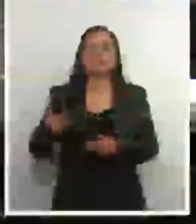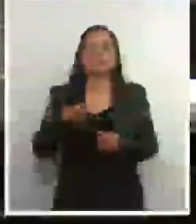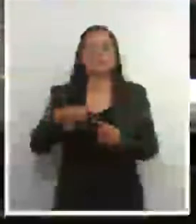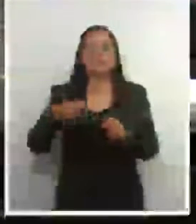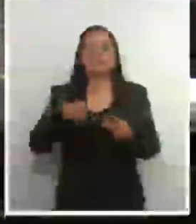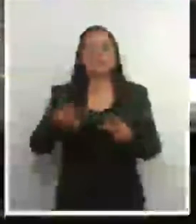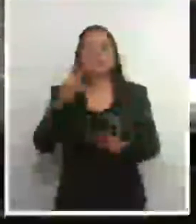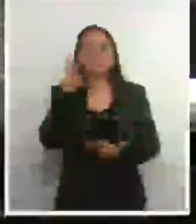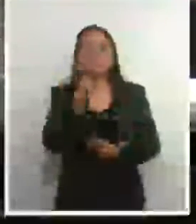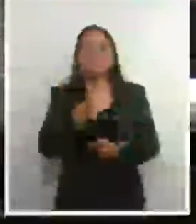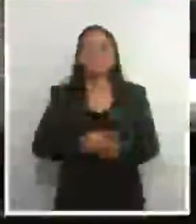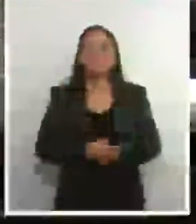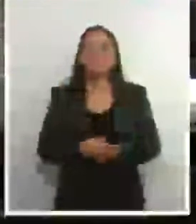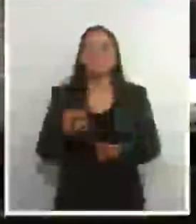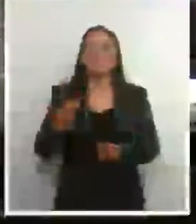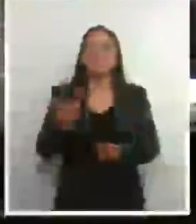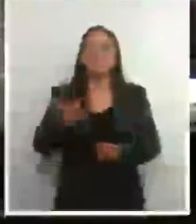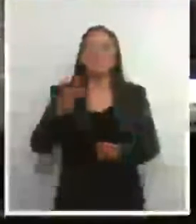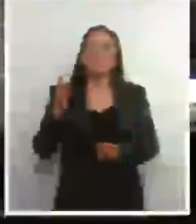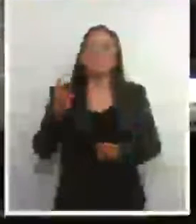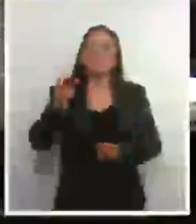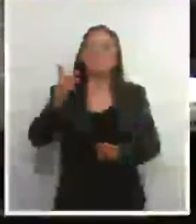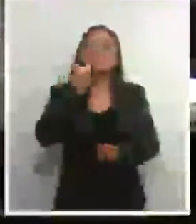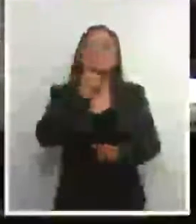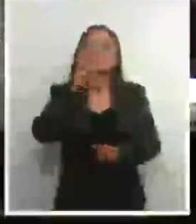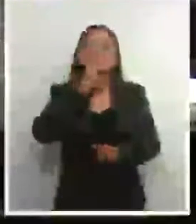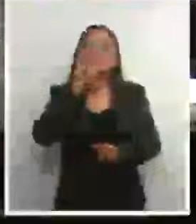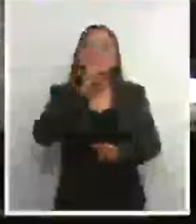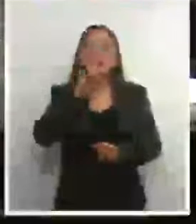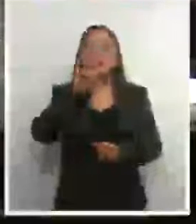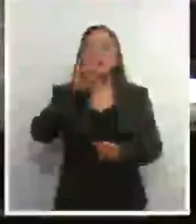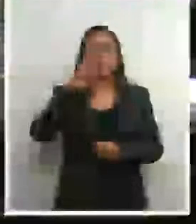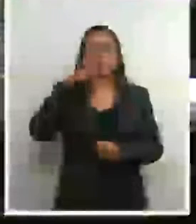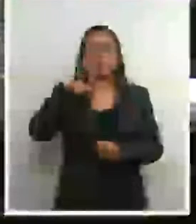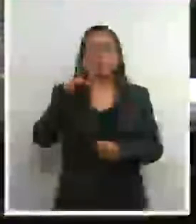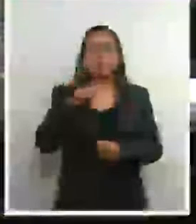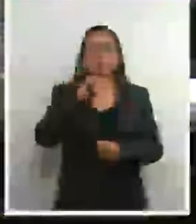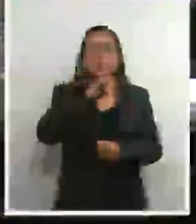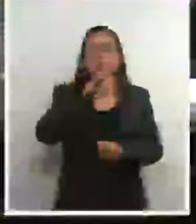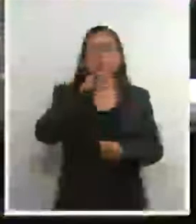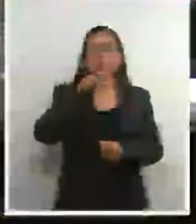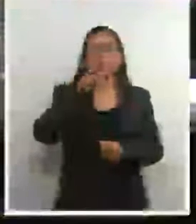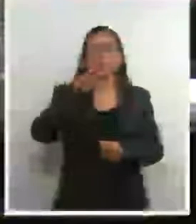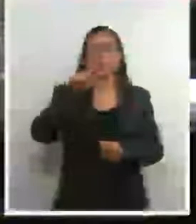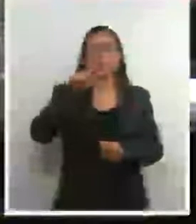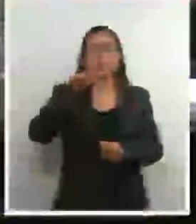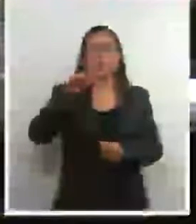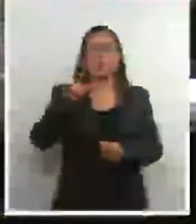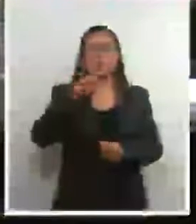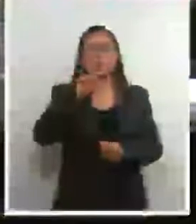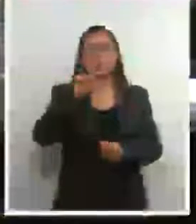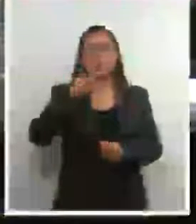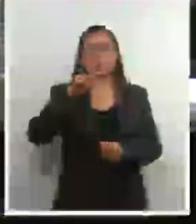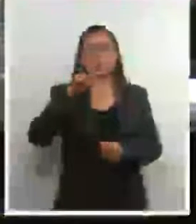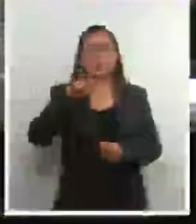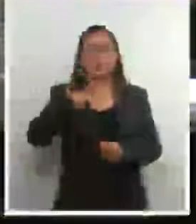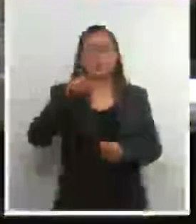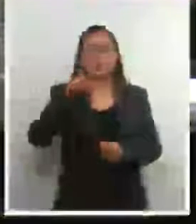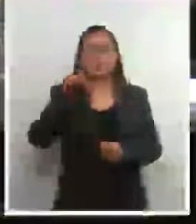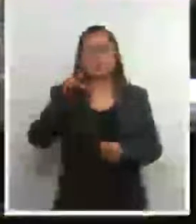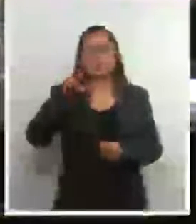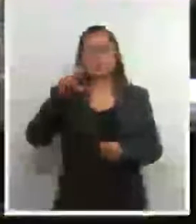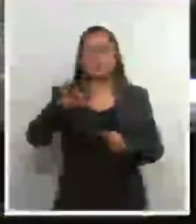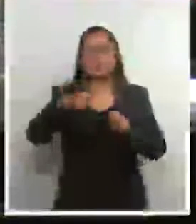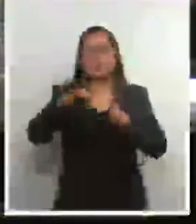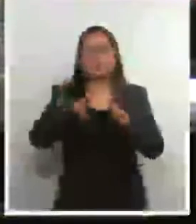dos reservas. Tiene el uso de la palabra la diputada Irma Heréndira Sandoval Ballesteros para presentar su reserva